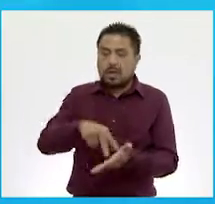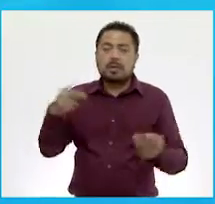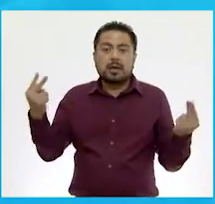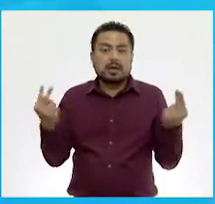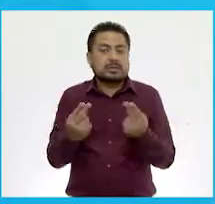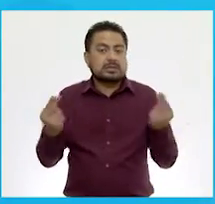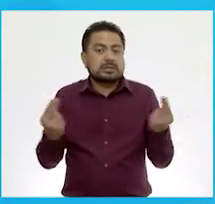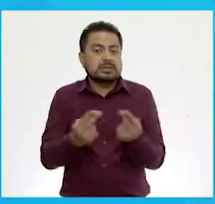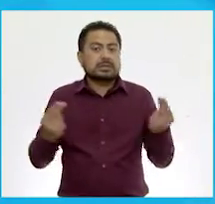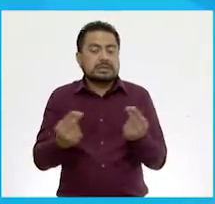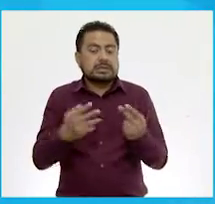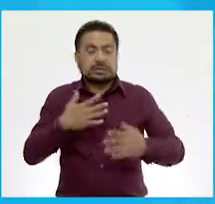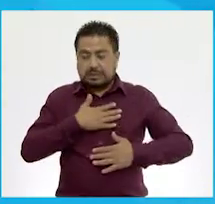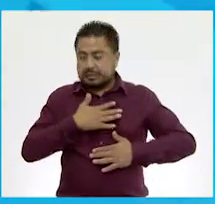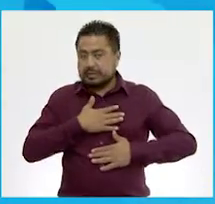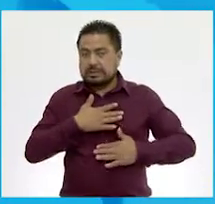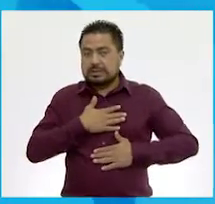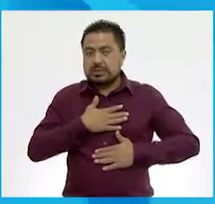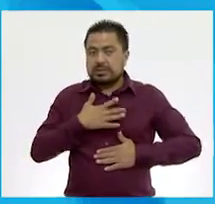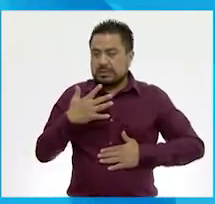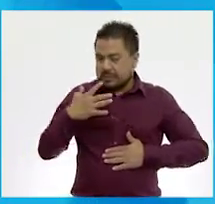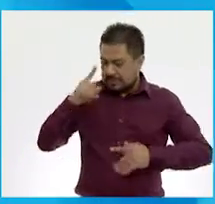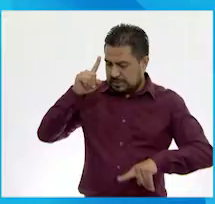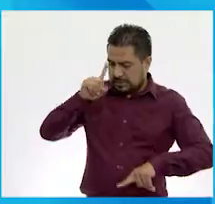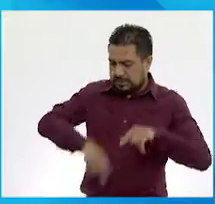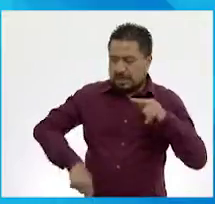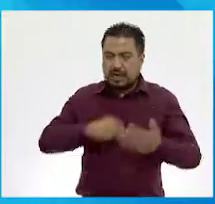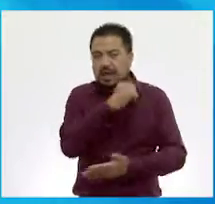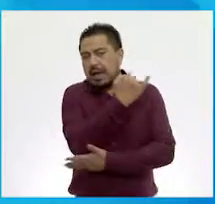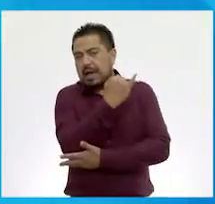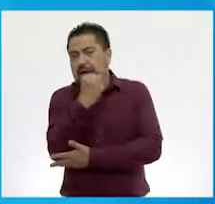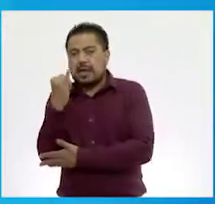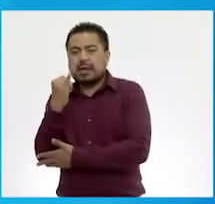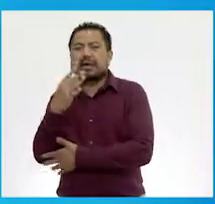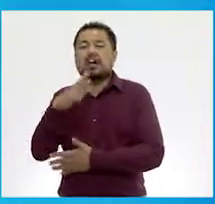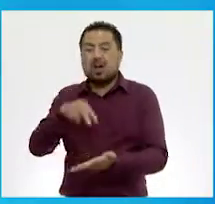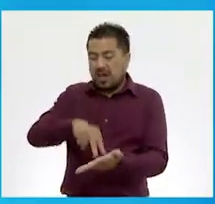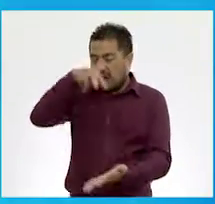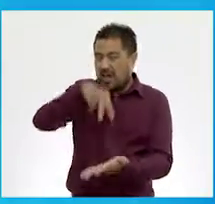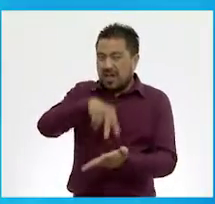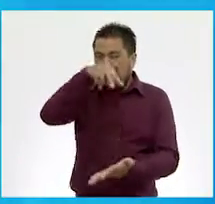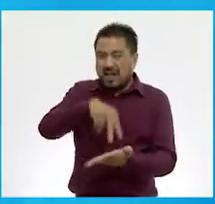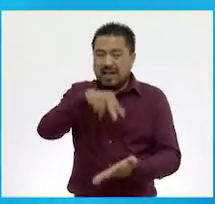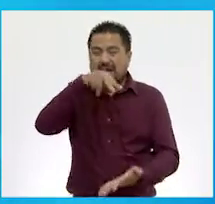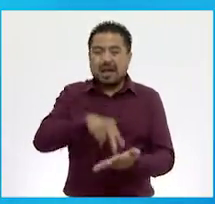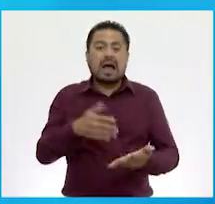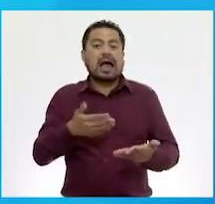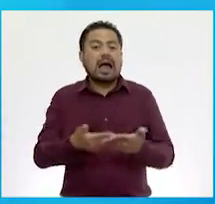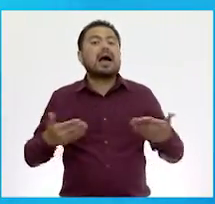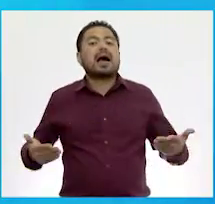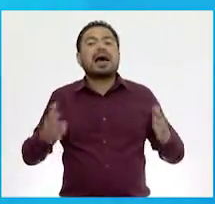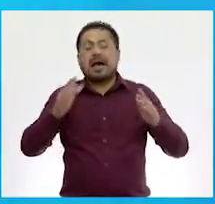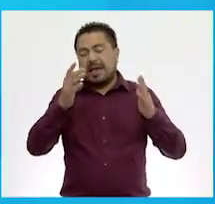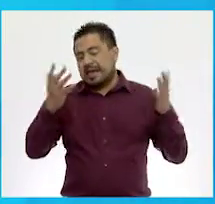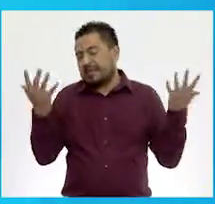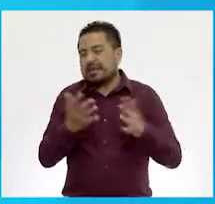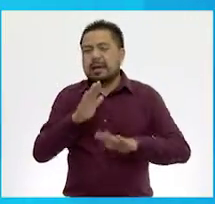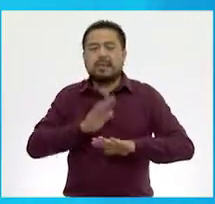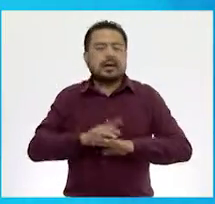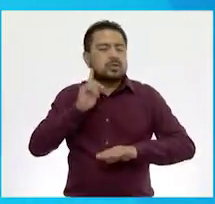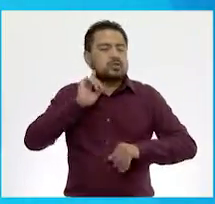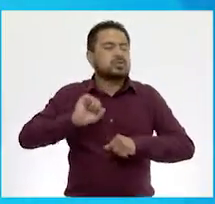necesito me saques de este jardín! ¡Y saltamos! Y ahora lo hacemos muy